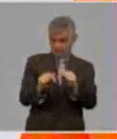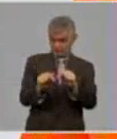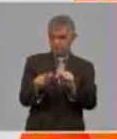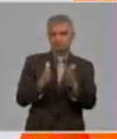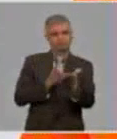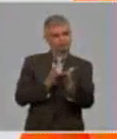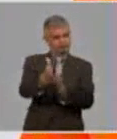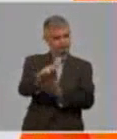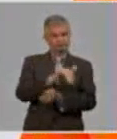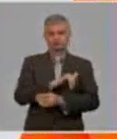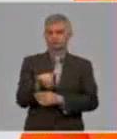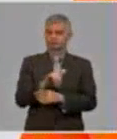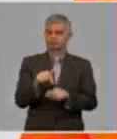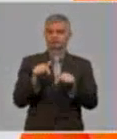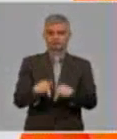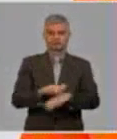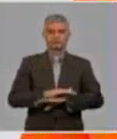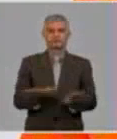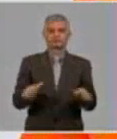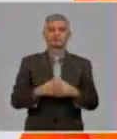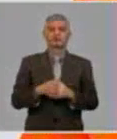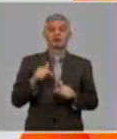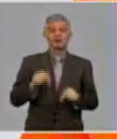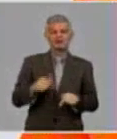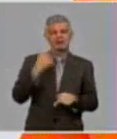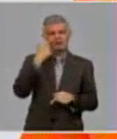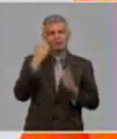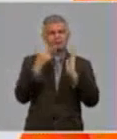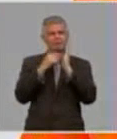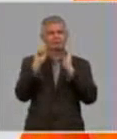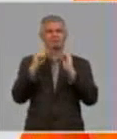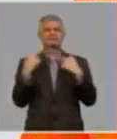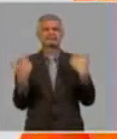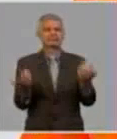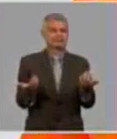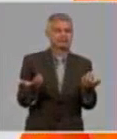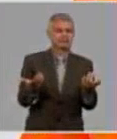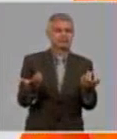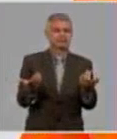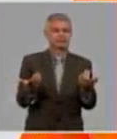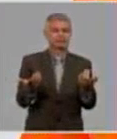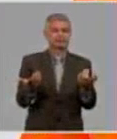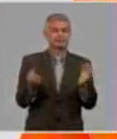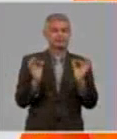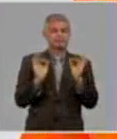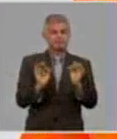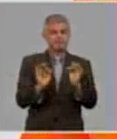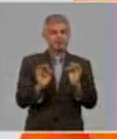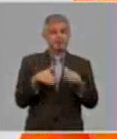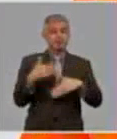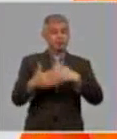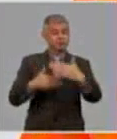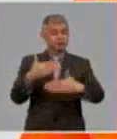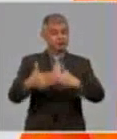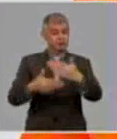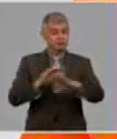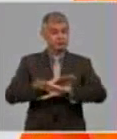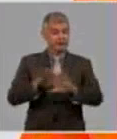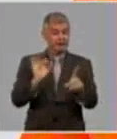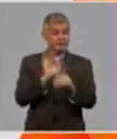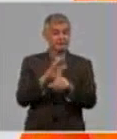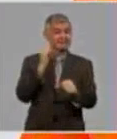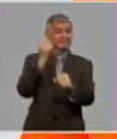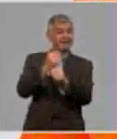se mantienen. Aquí tenemos solo la observación de que como el mismo proceso de restablecimiento los trabajadores por cuenta